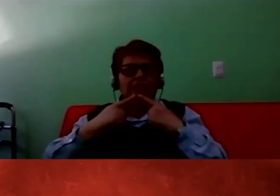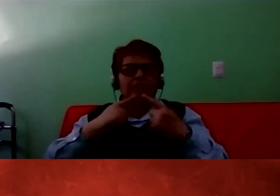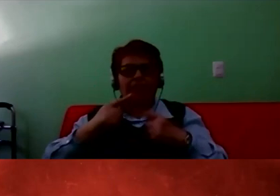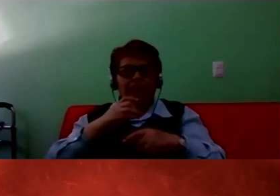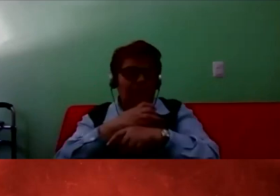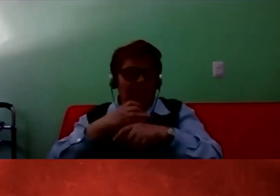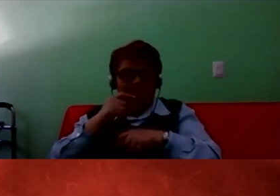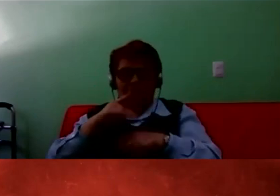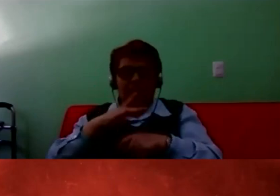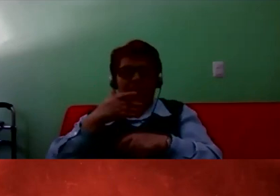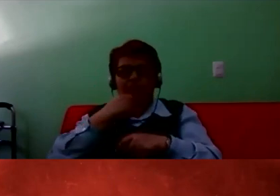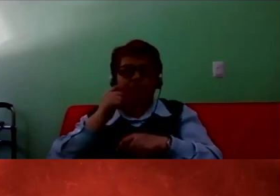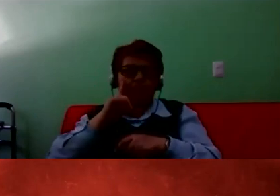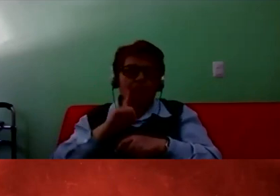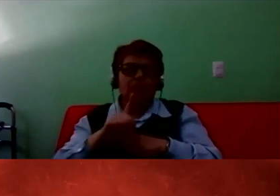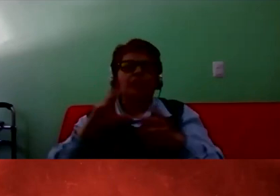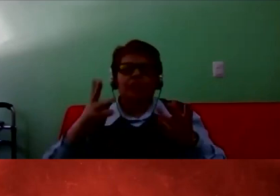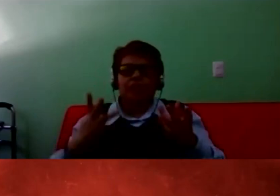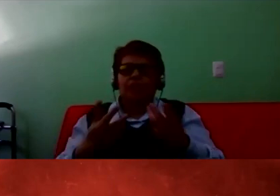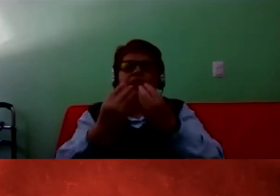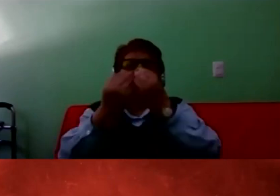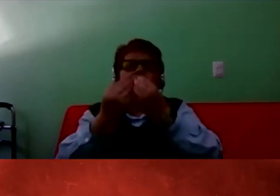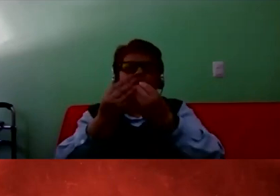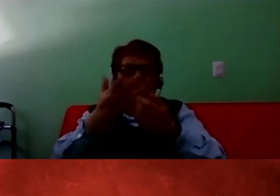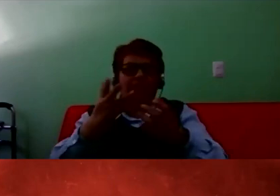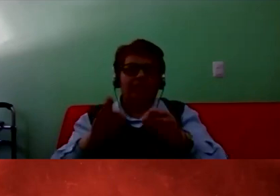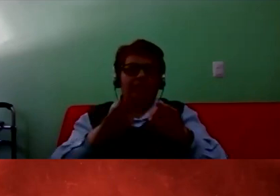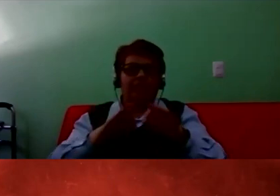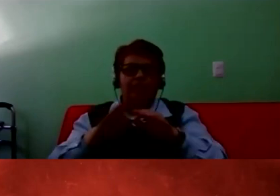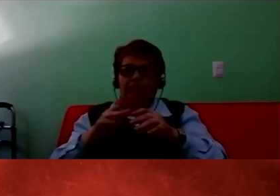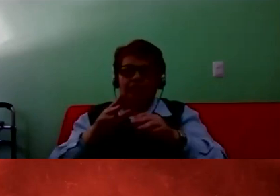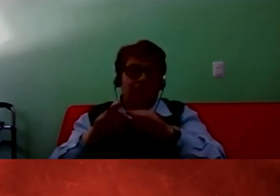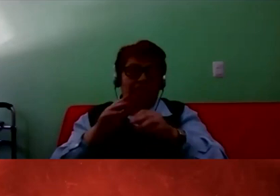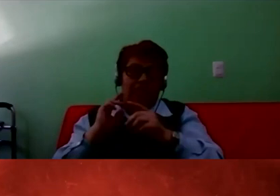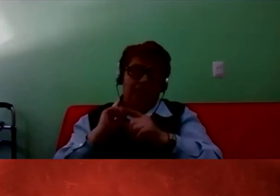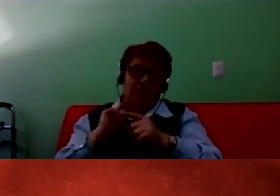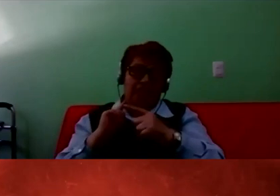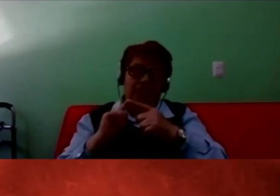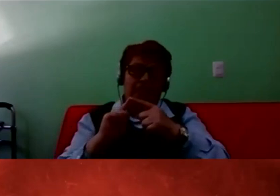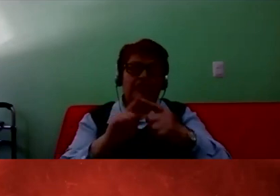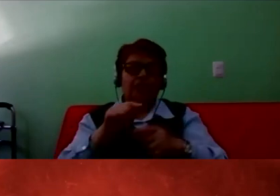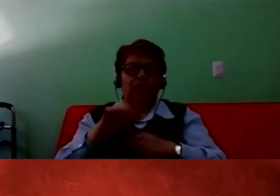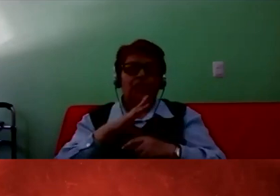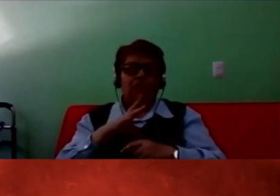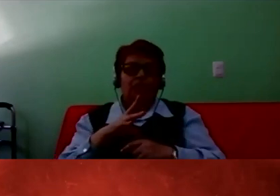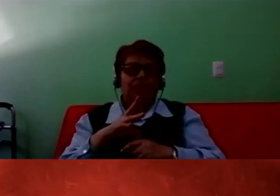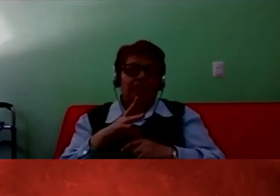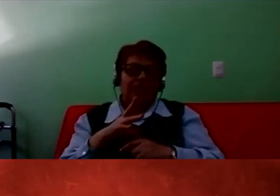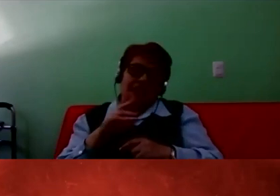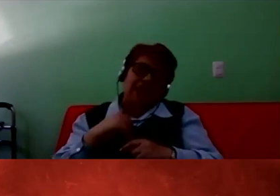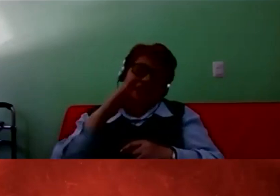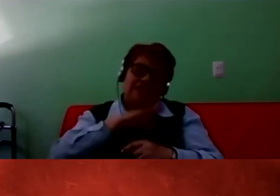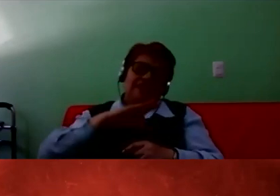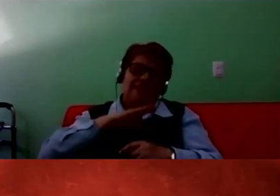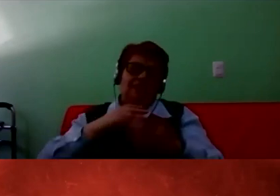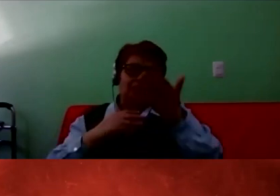compañeros y compañeras que también se sumaron a esta importante ruta. Por supuesto, no dejaré de felicitar a la